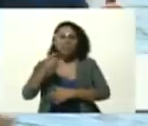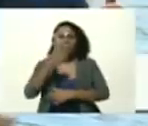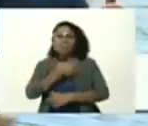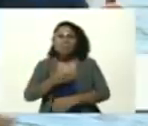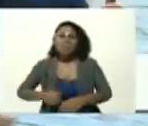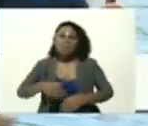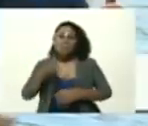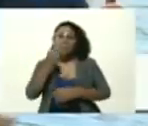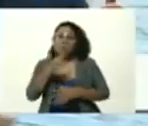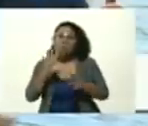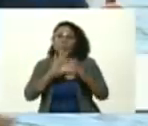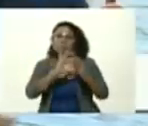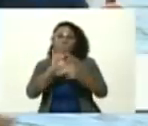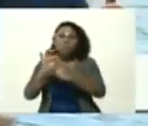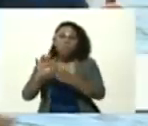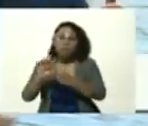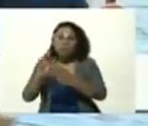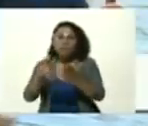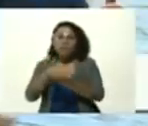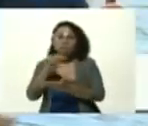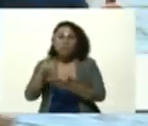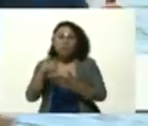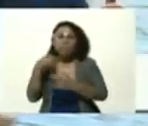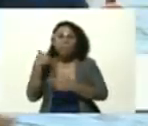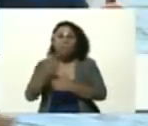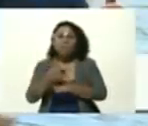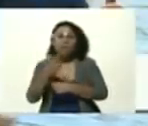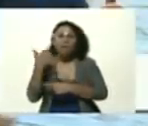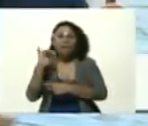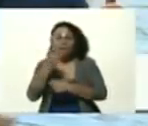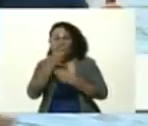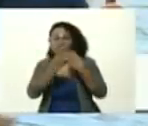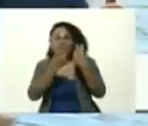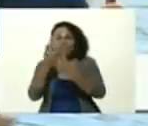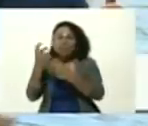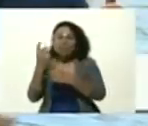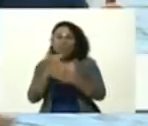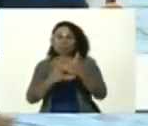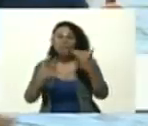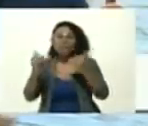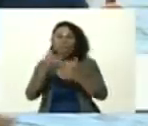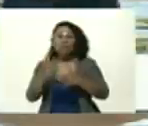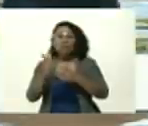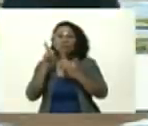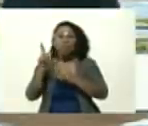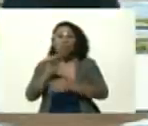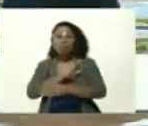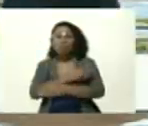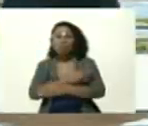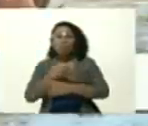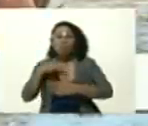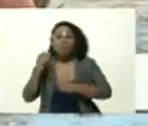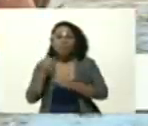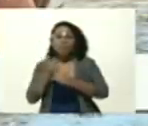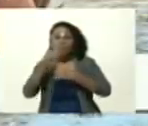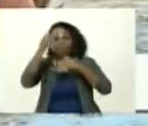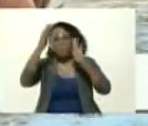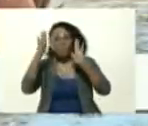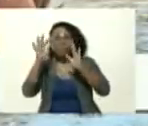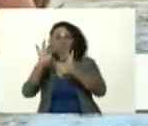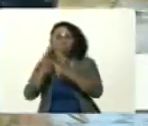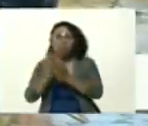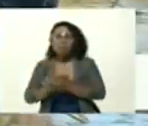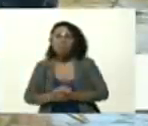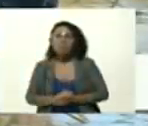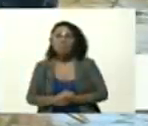Y bueno, articulando con las instancias nacionales, mañana vamos a tener la visita de altas autoridades para seguir fortaleciendo el trabajo de atención a la familia.